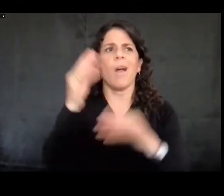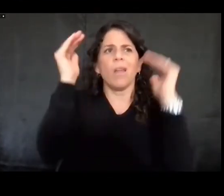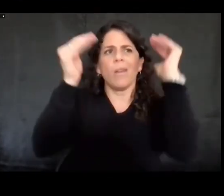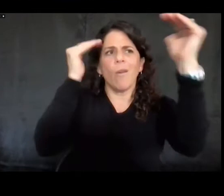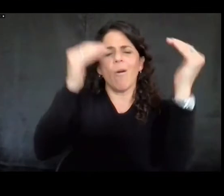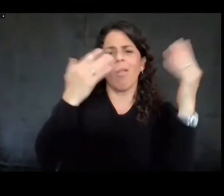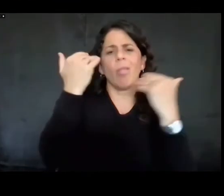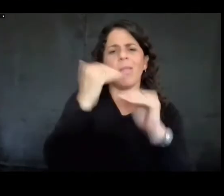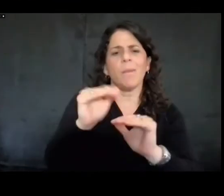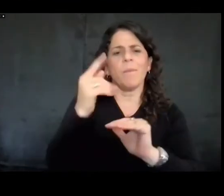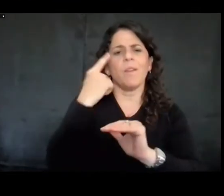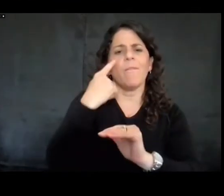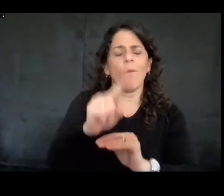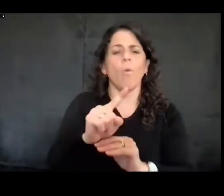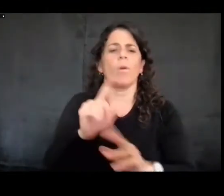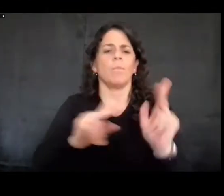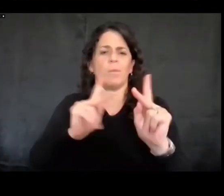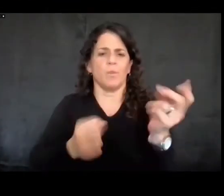las tribunas